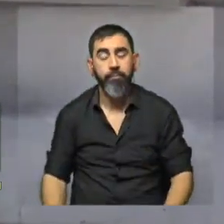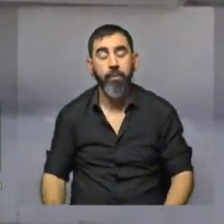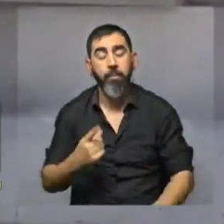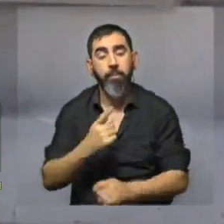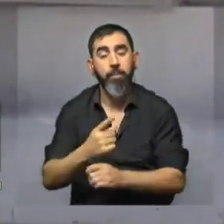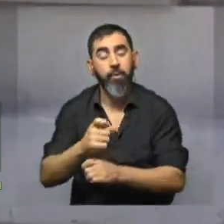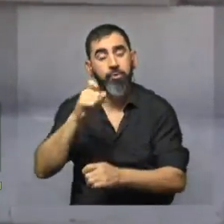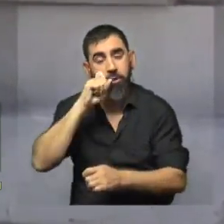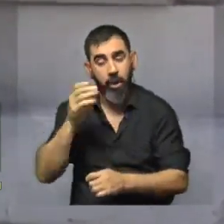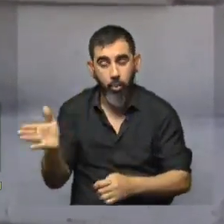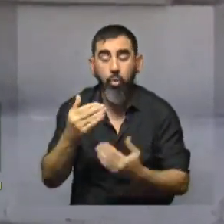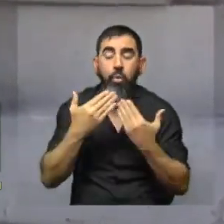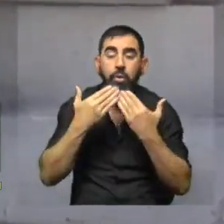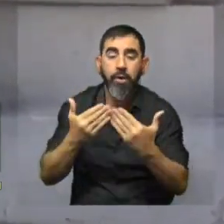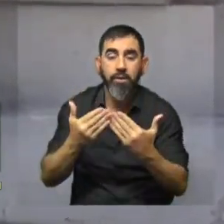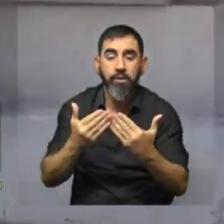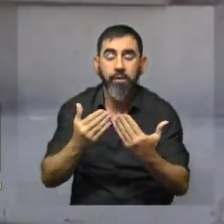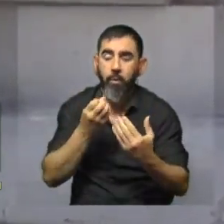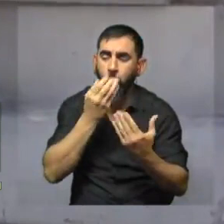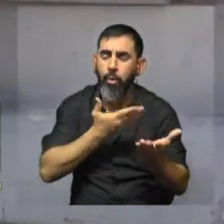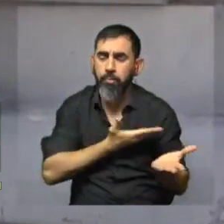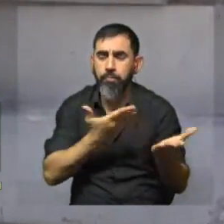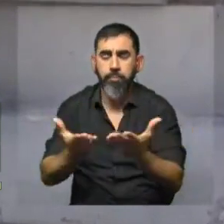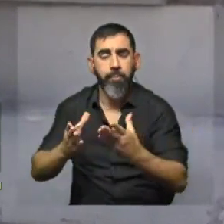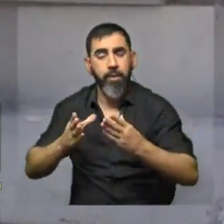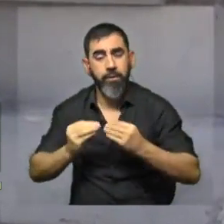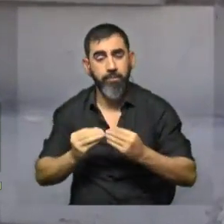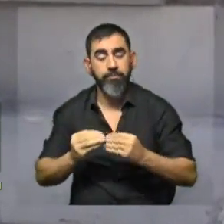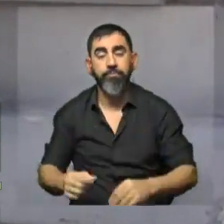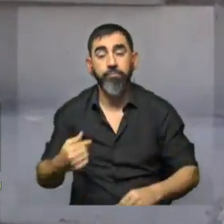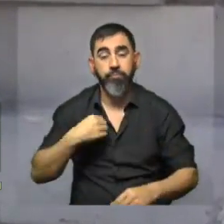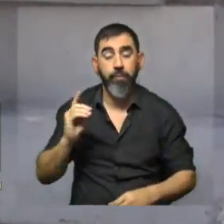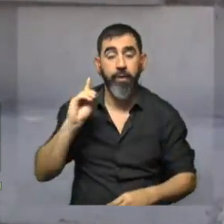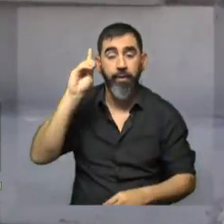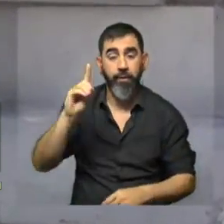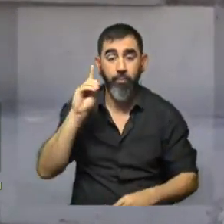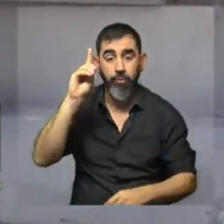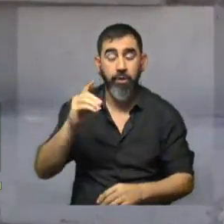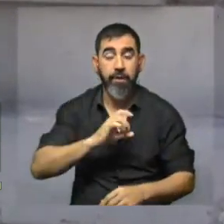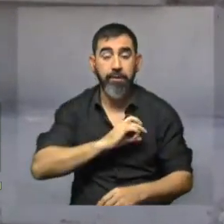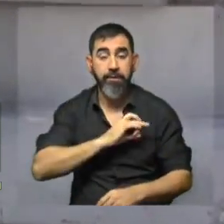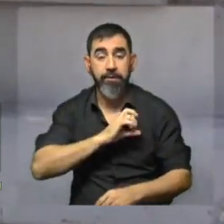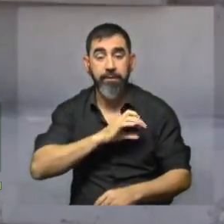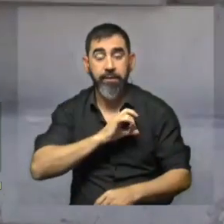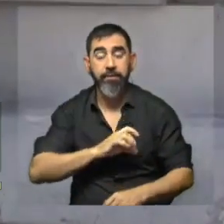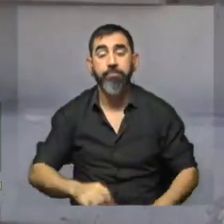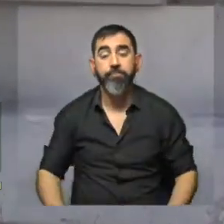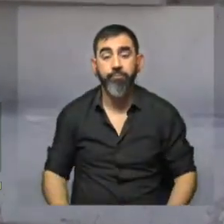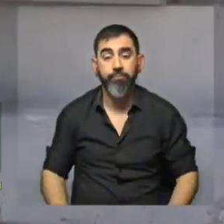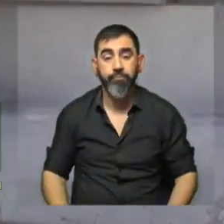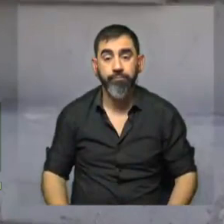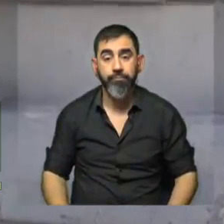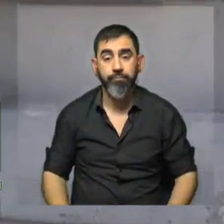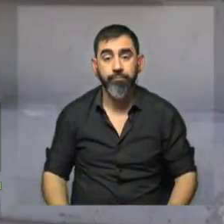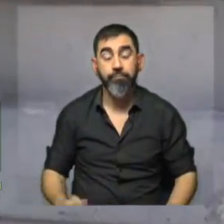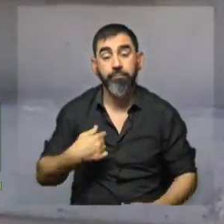saludarles y agradecer la calidez con que me han recibido. Y bueno, como diputada chilena, soy en